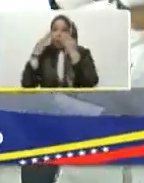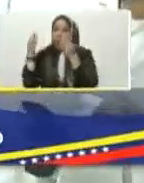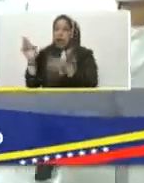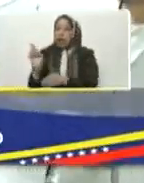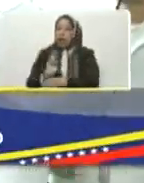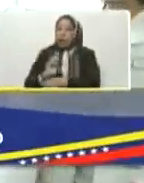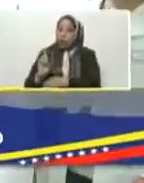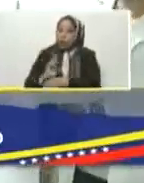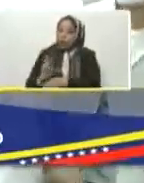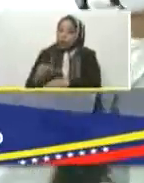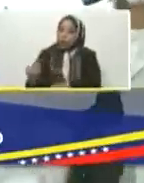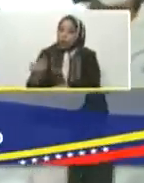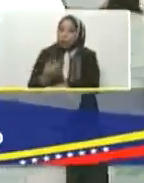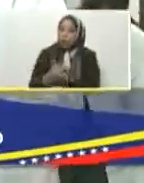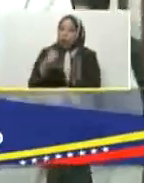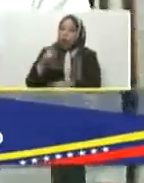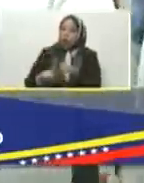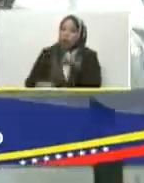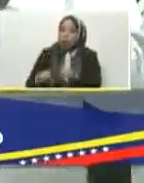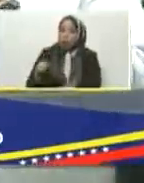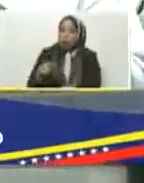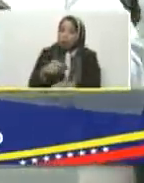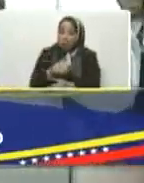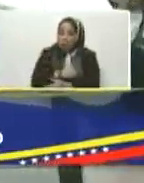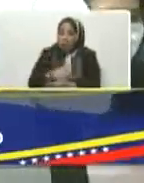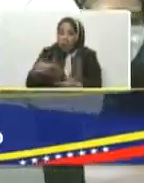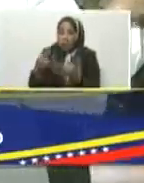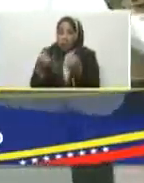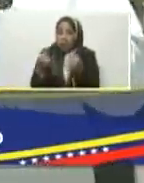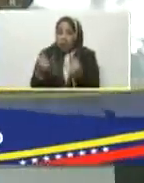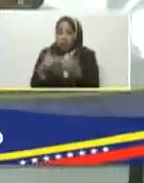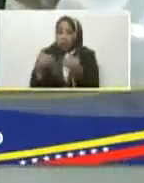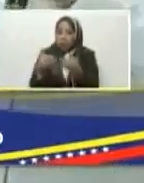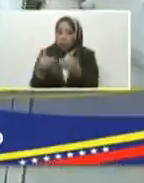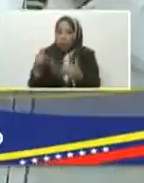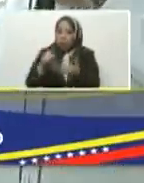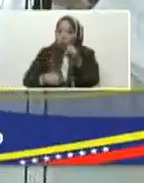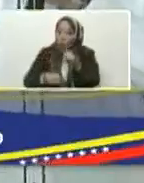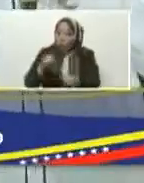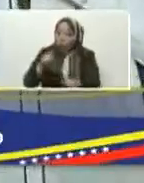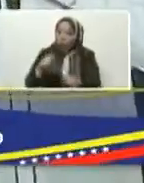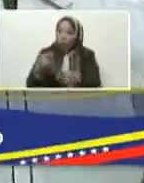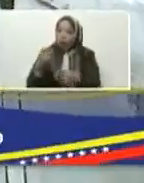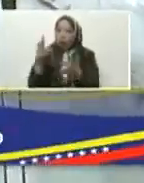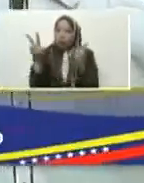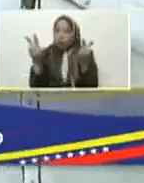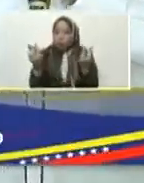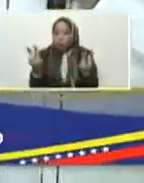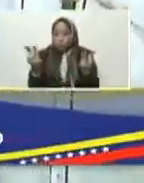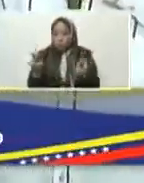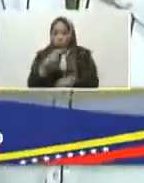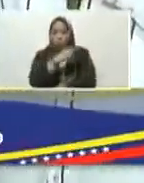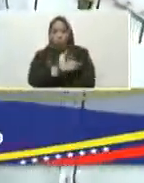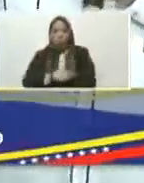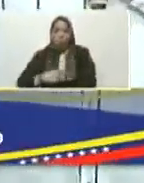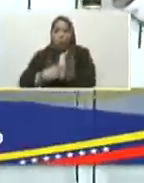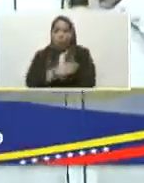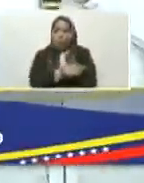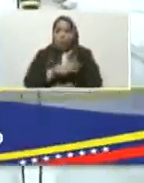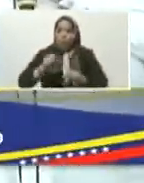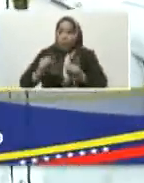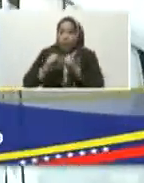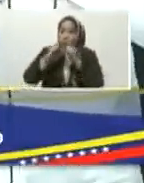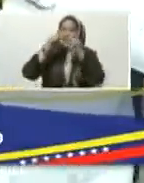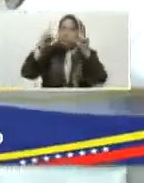inmediatamente llegaron los recursos, apoyaron y mire esta maravilla de hospital que tenemos hoy para poder